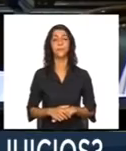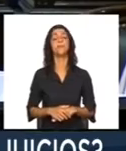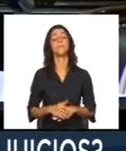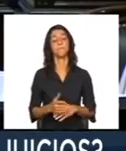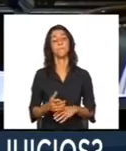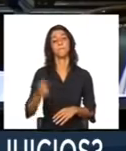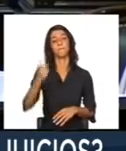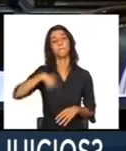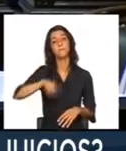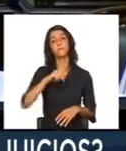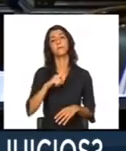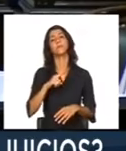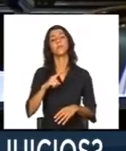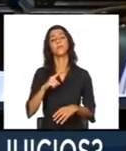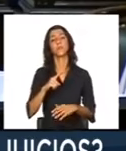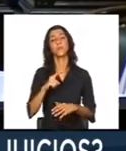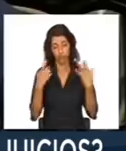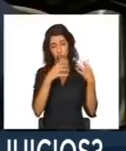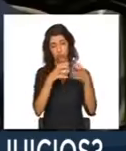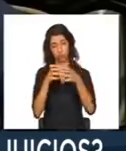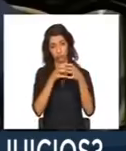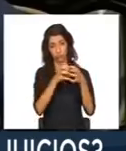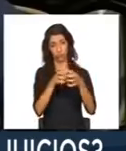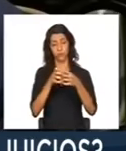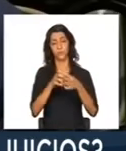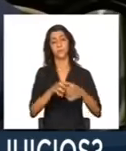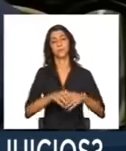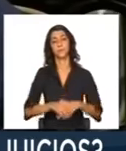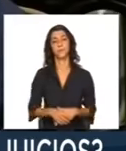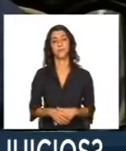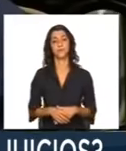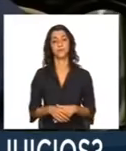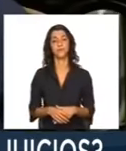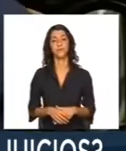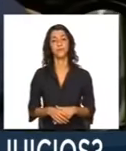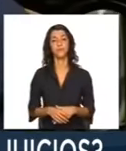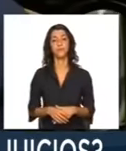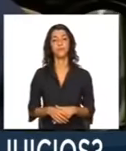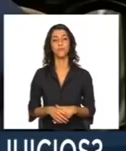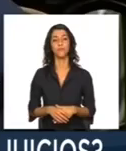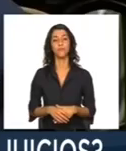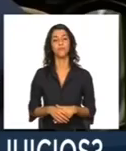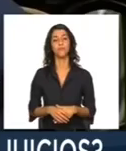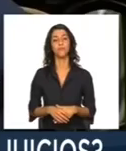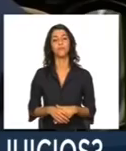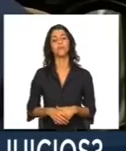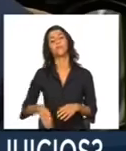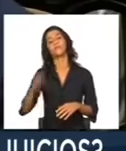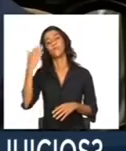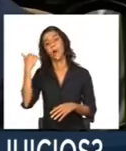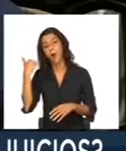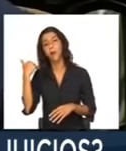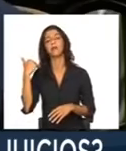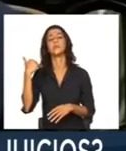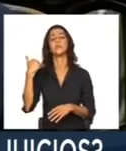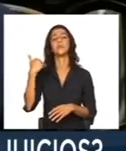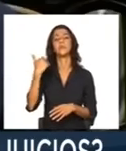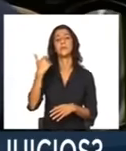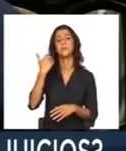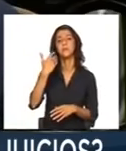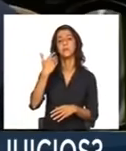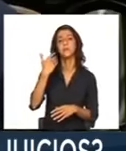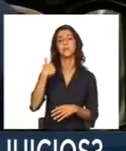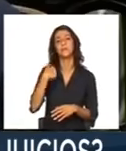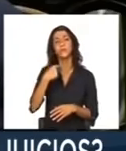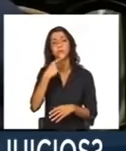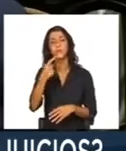una ley no puede cercenar los derechos que ya planteaba otra ley el gobierno dice bueno atención porque en